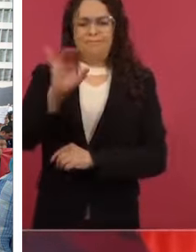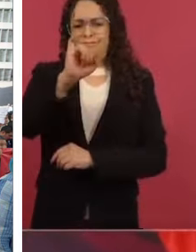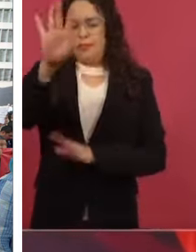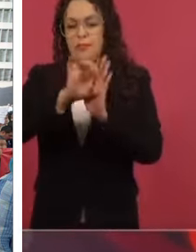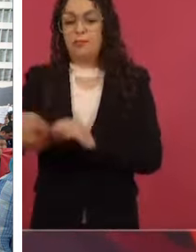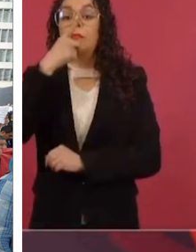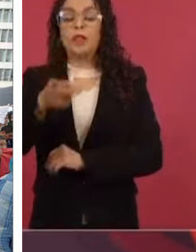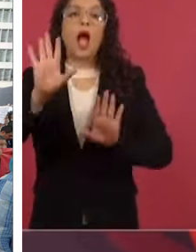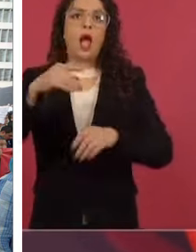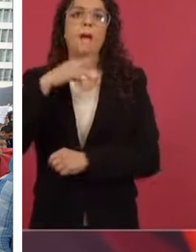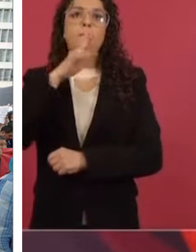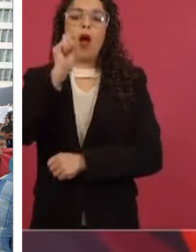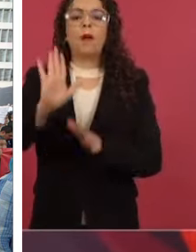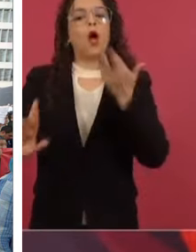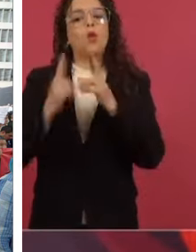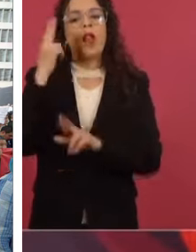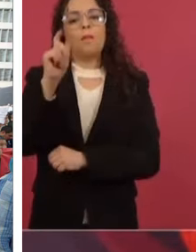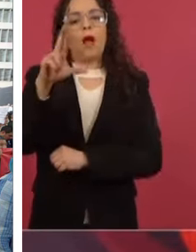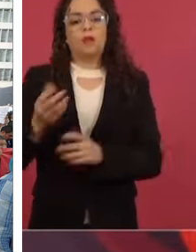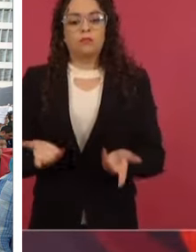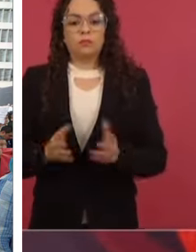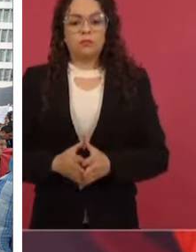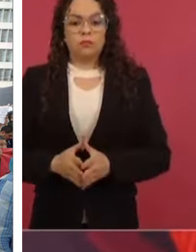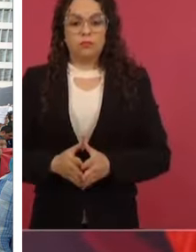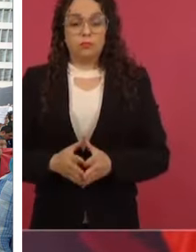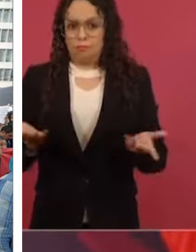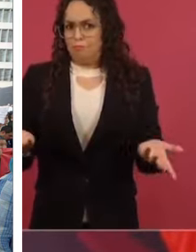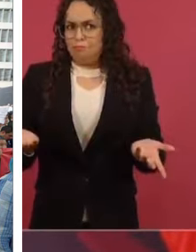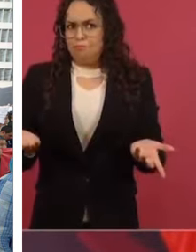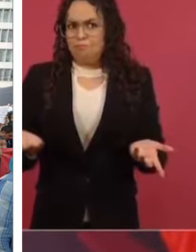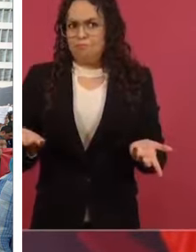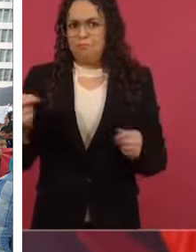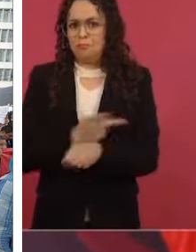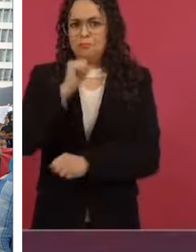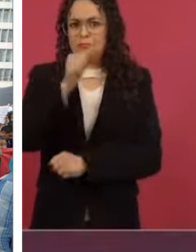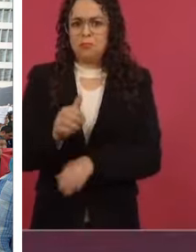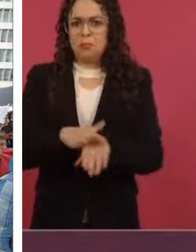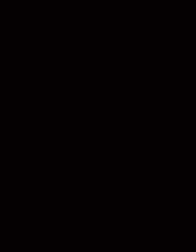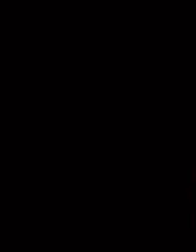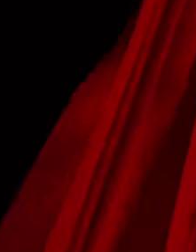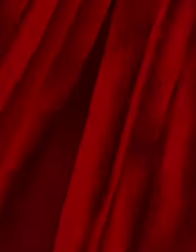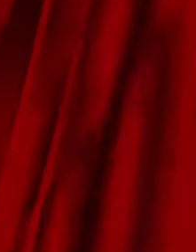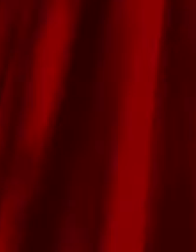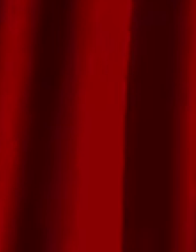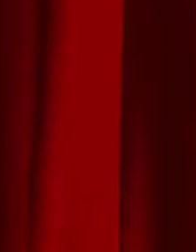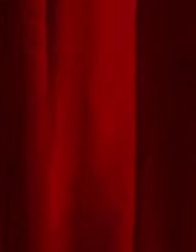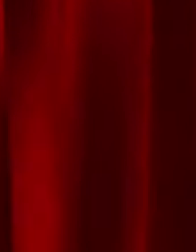vamos a hacer un paro, ¿no? O sea, pues si se van de vacaciones, no sé cuánto tiempo, ¿sí? Si no trabajan,